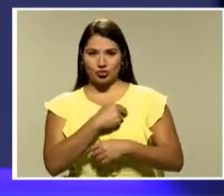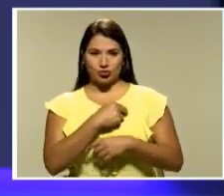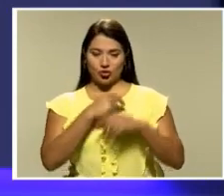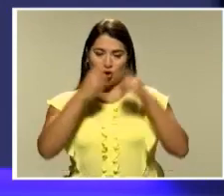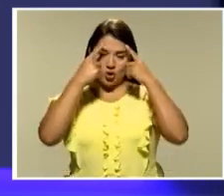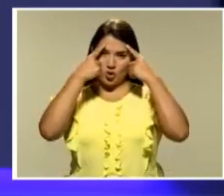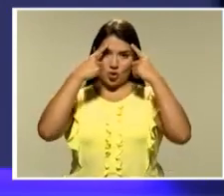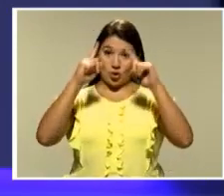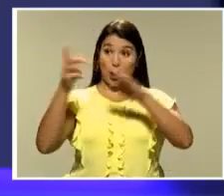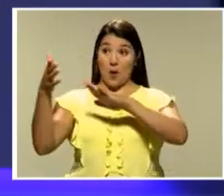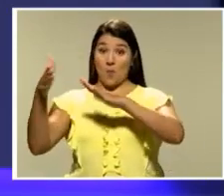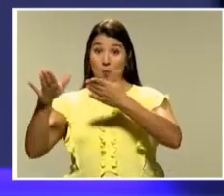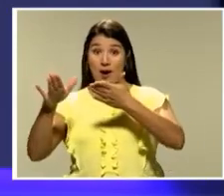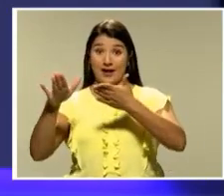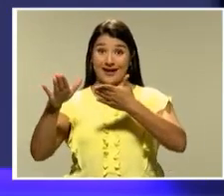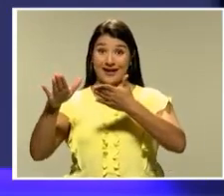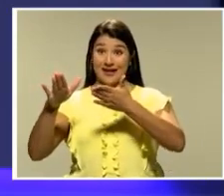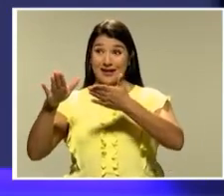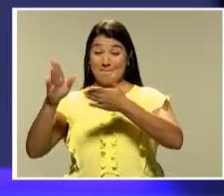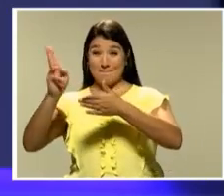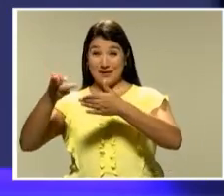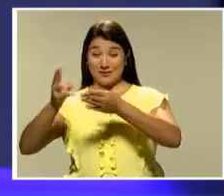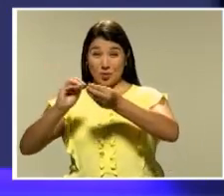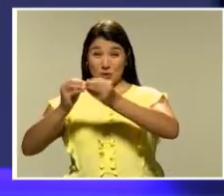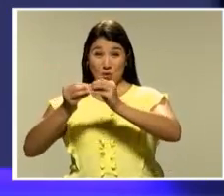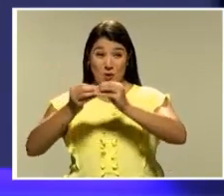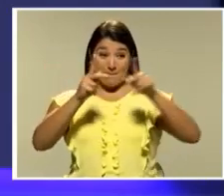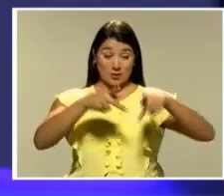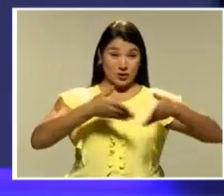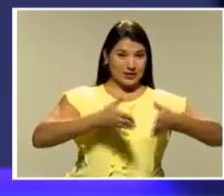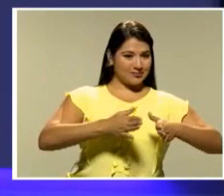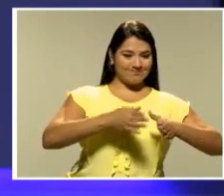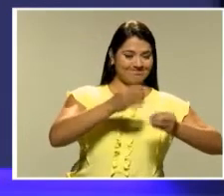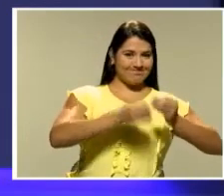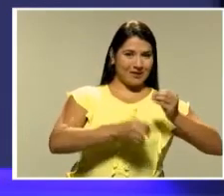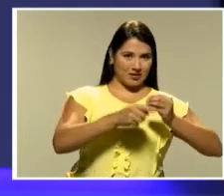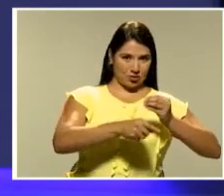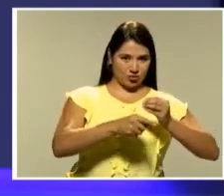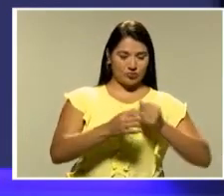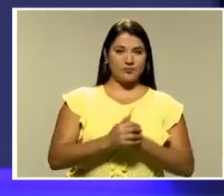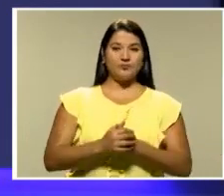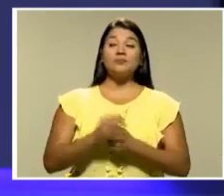cantidad de gente y la población tiende a decrecer y a envejecer.